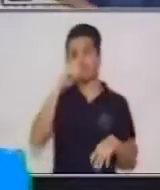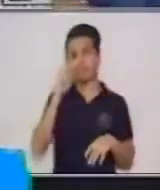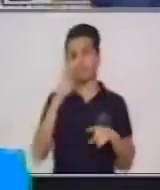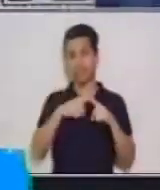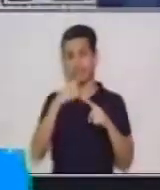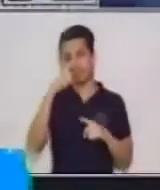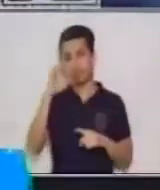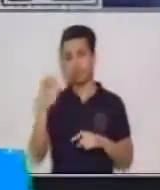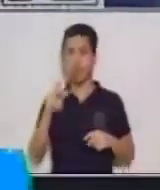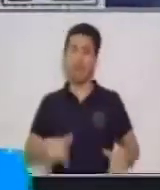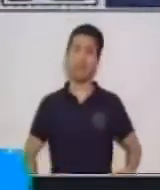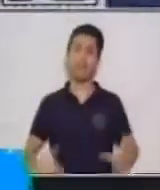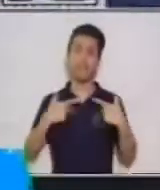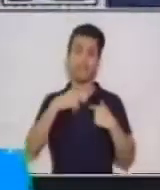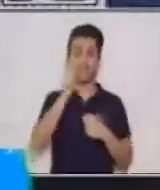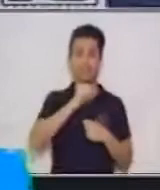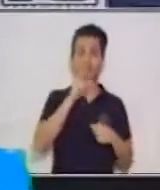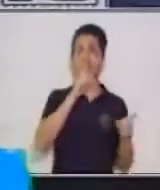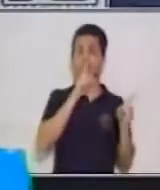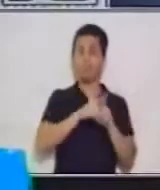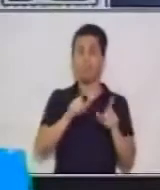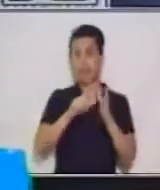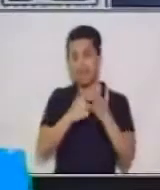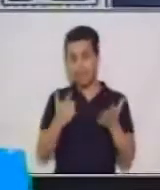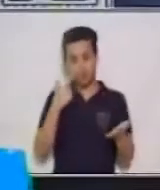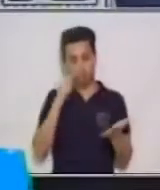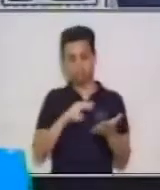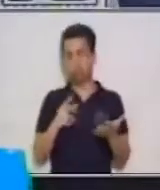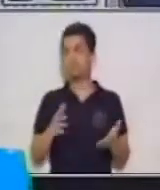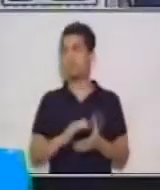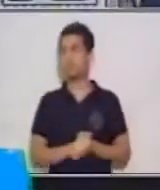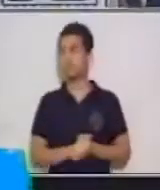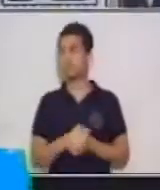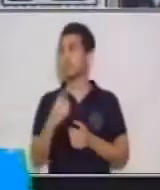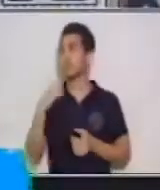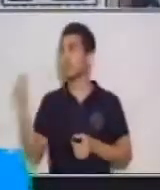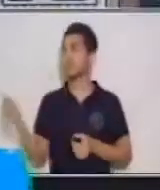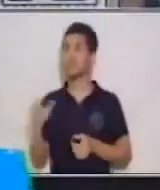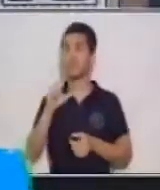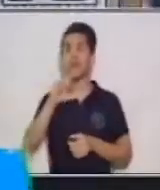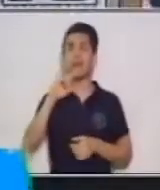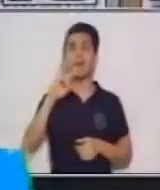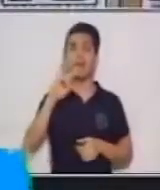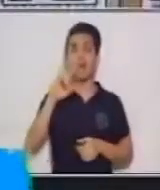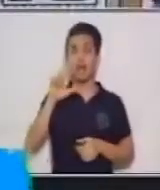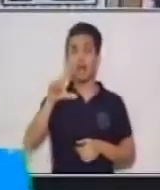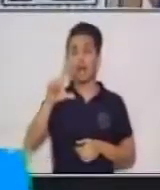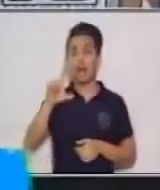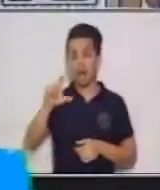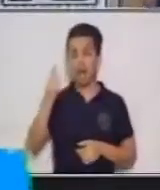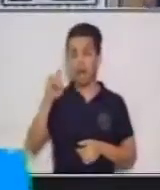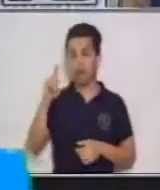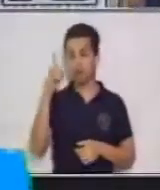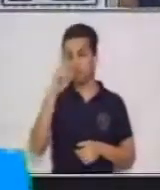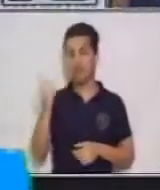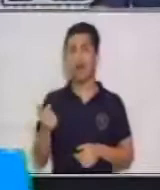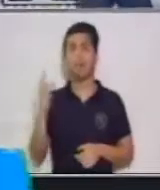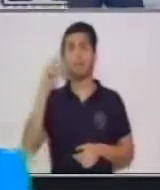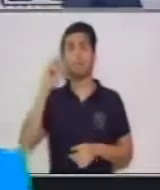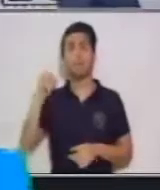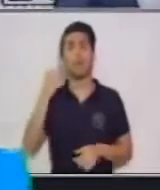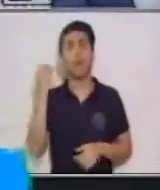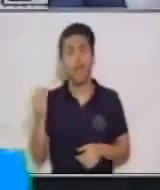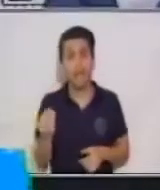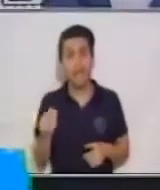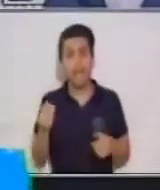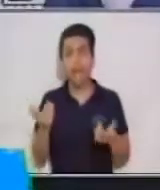vida diaria. Por ejemplo, las causas son las razones por las que suceden algo. Y estas causas nos van a responder a